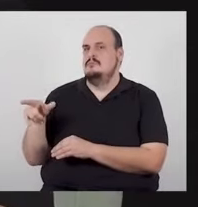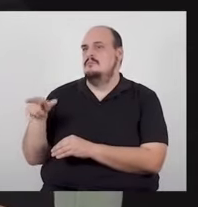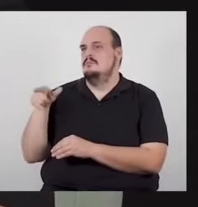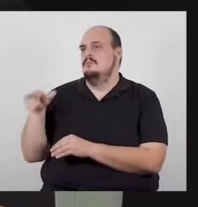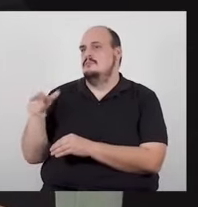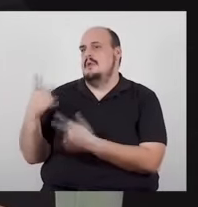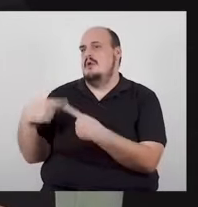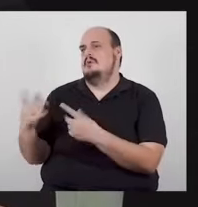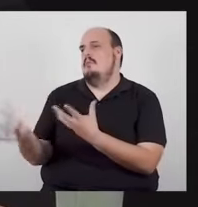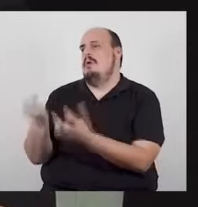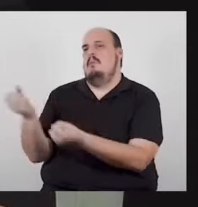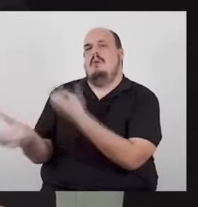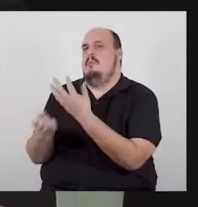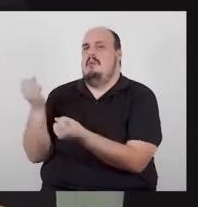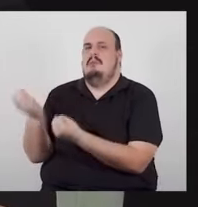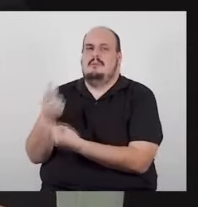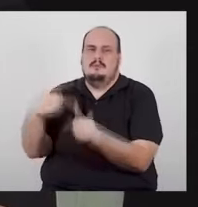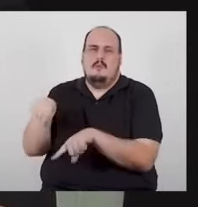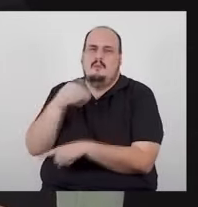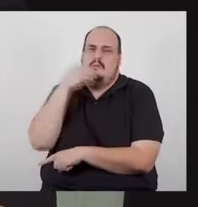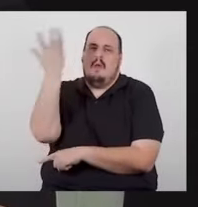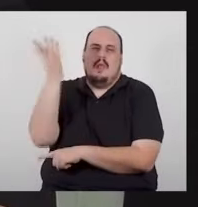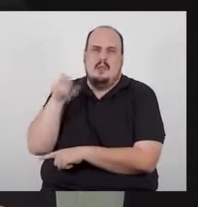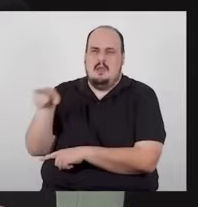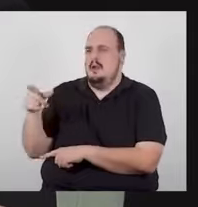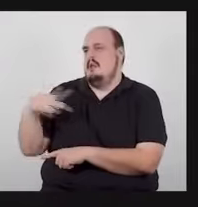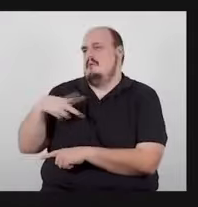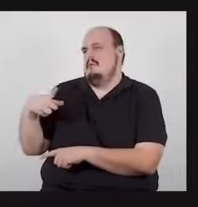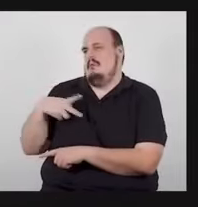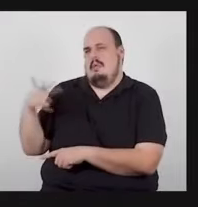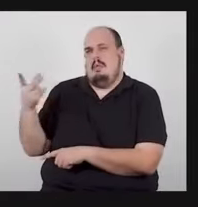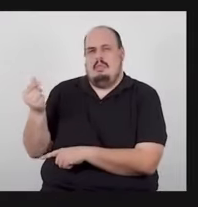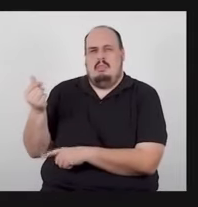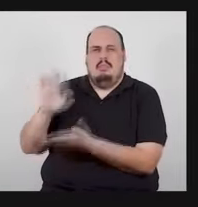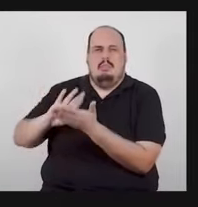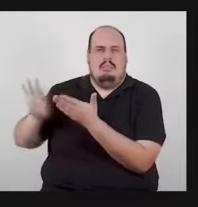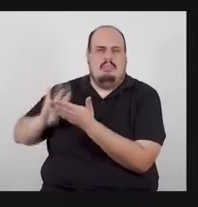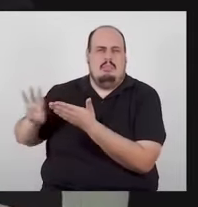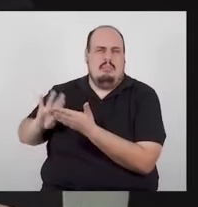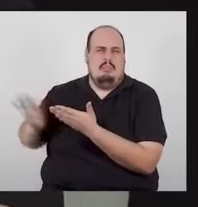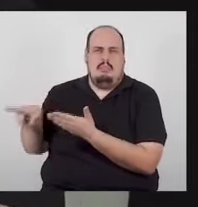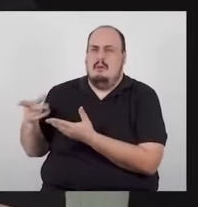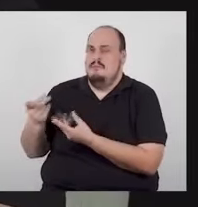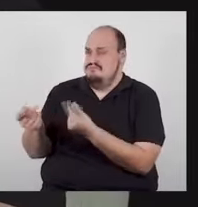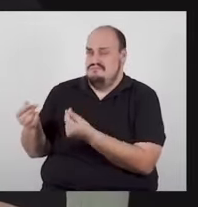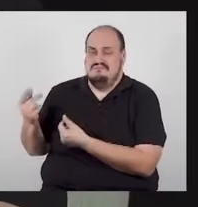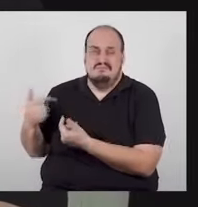todo, cuando digo acceso a todo, tenía mucha guita, tenía la posibilidad de todo.